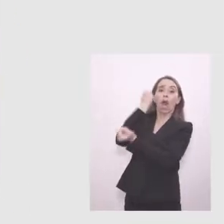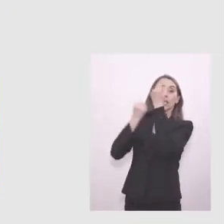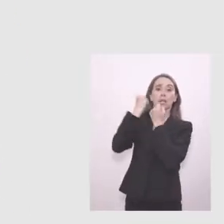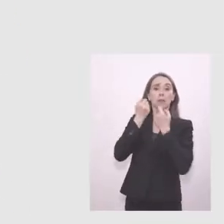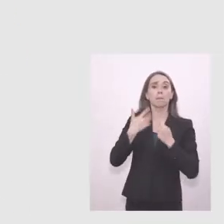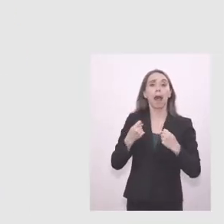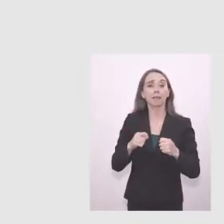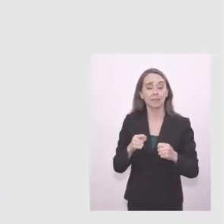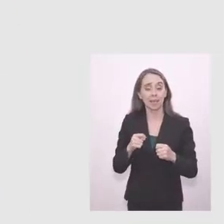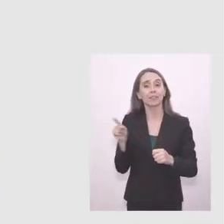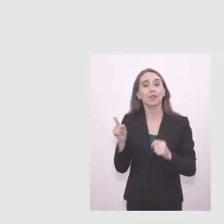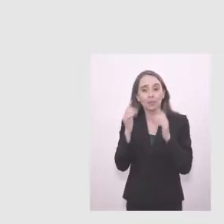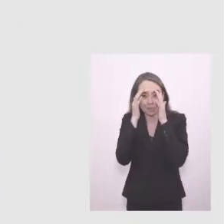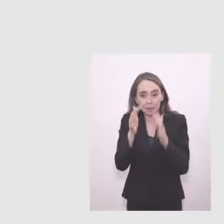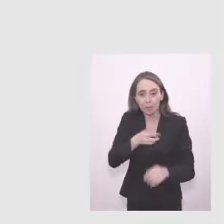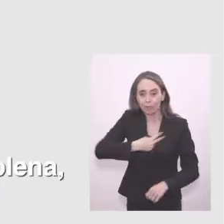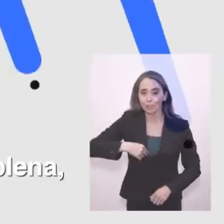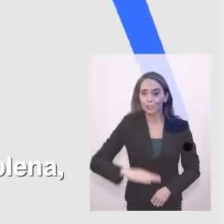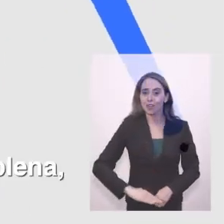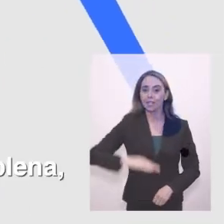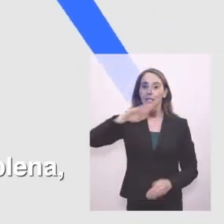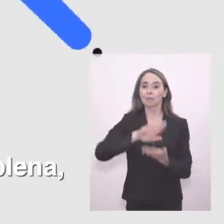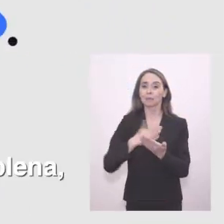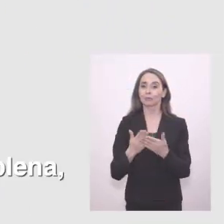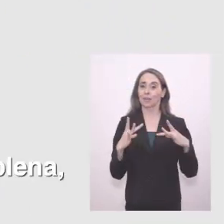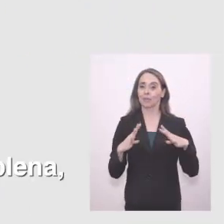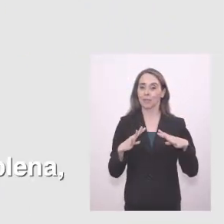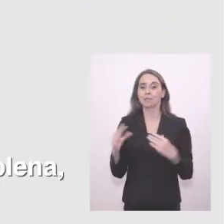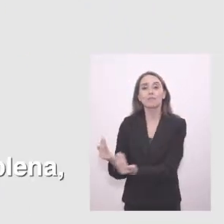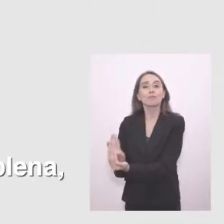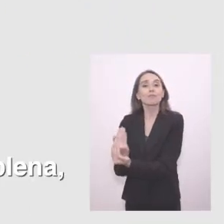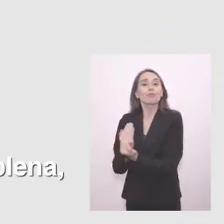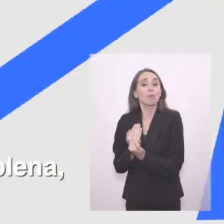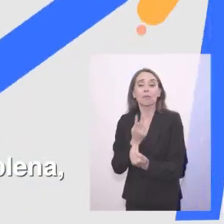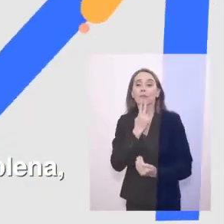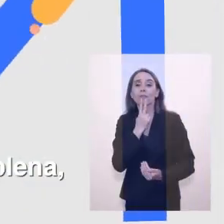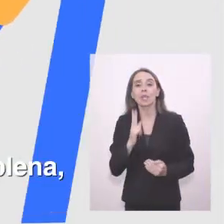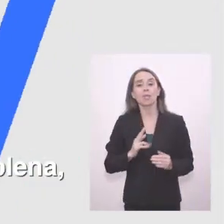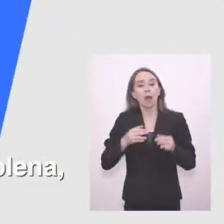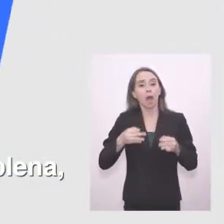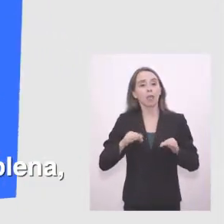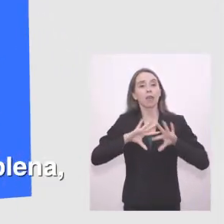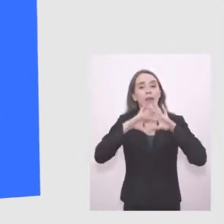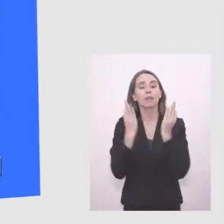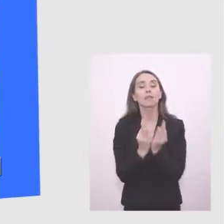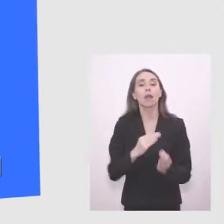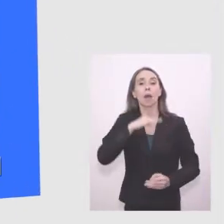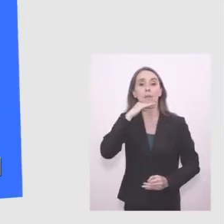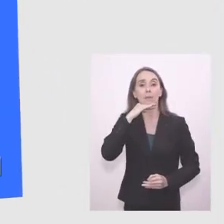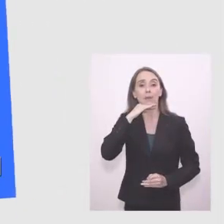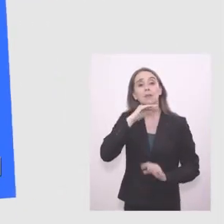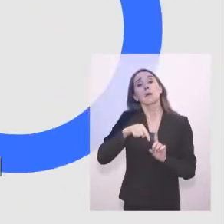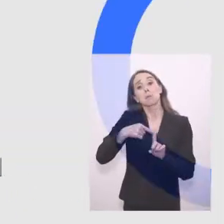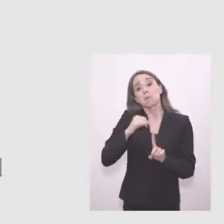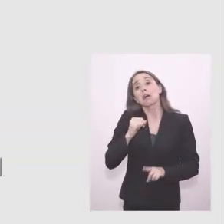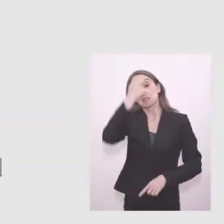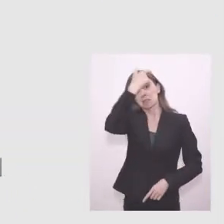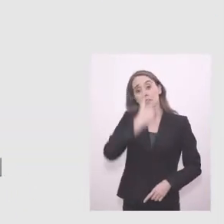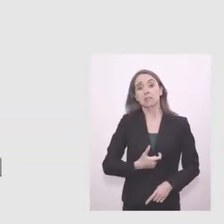porque nuestro crecimiento sea sano y feliz. Quien nos apoya para que tengamos una vida digna y plena. Más aún si tenemos